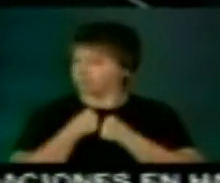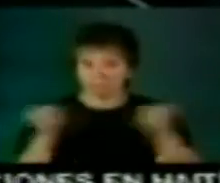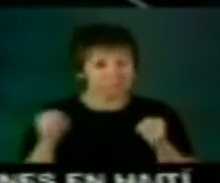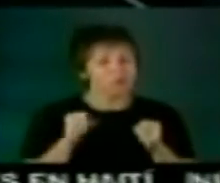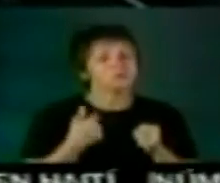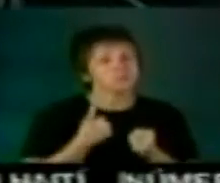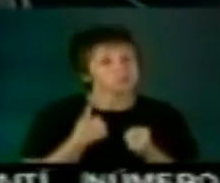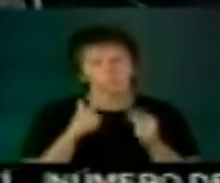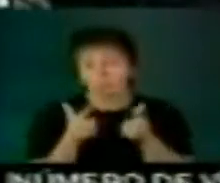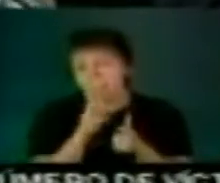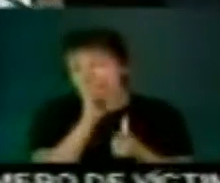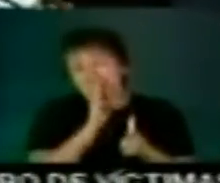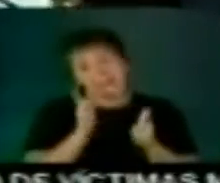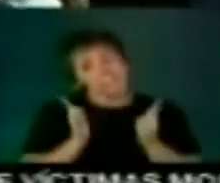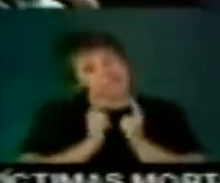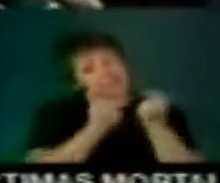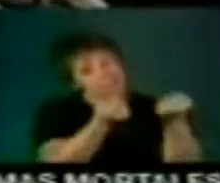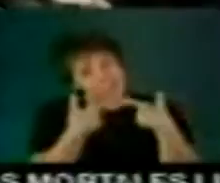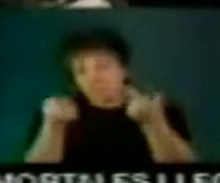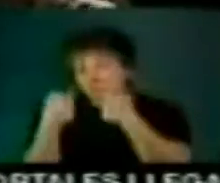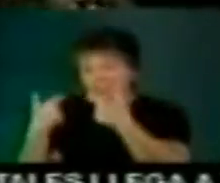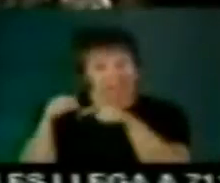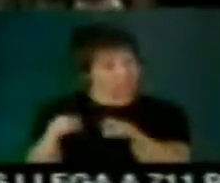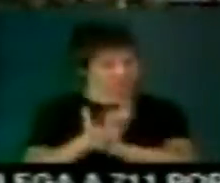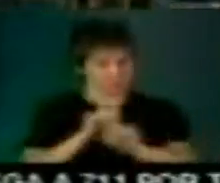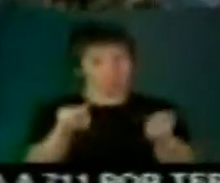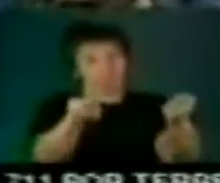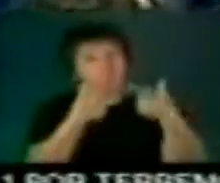esperar que la prosperidad